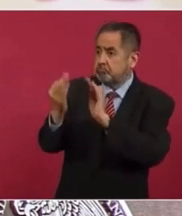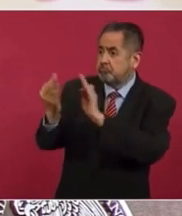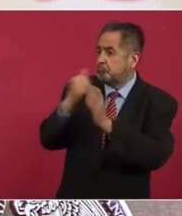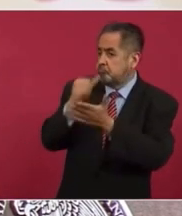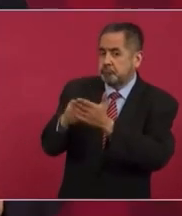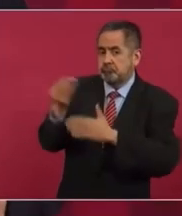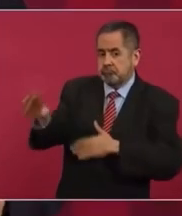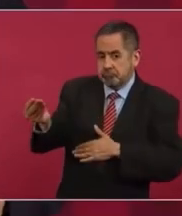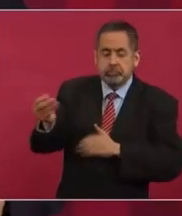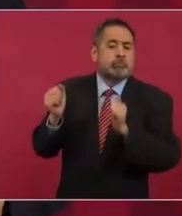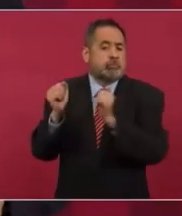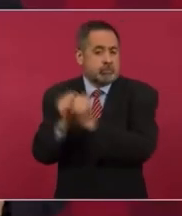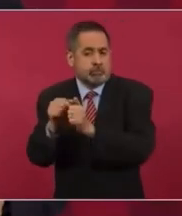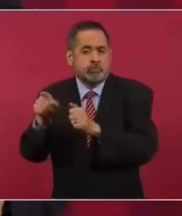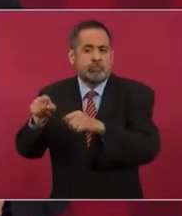y estaba acompañado de